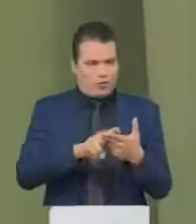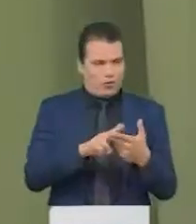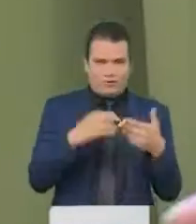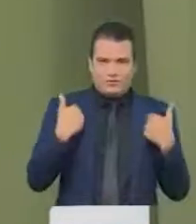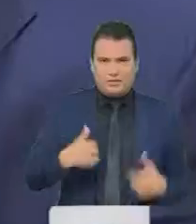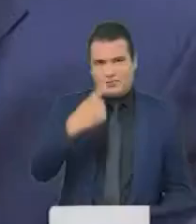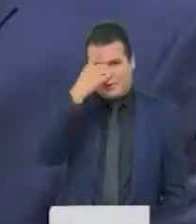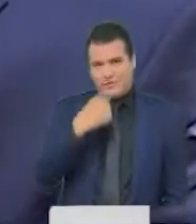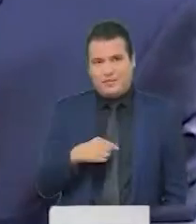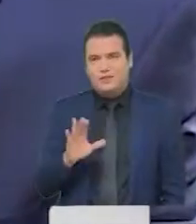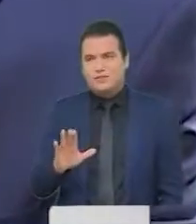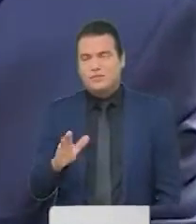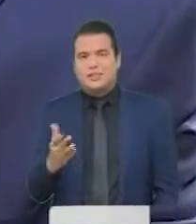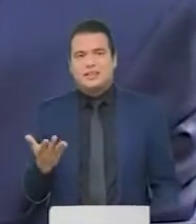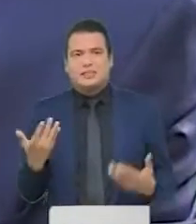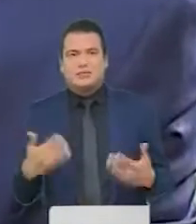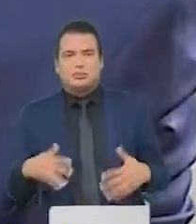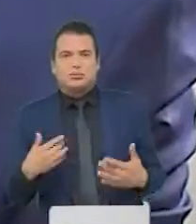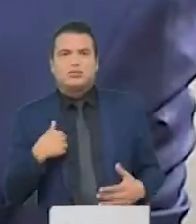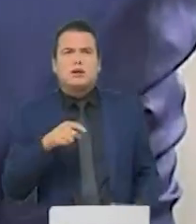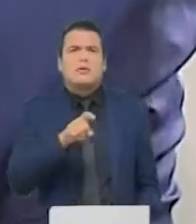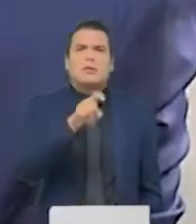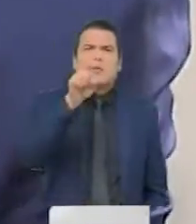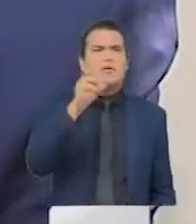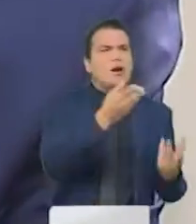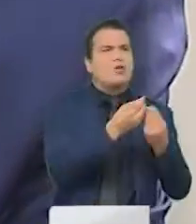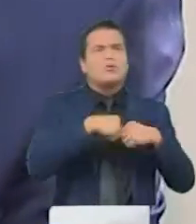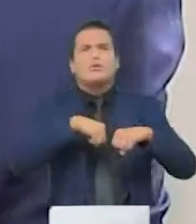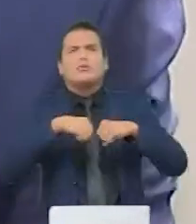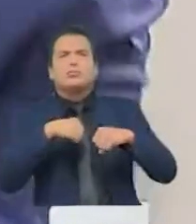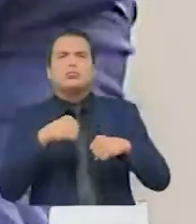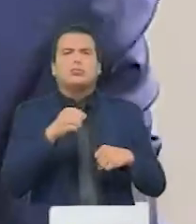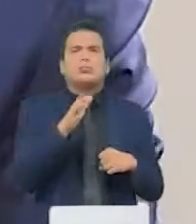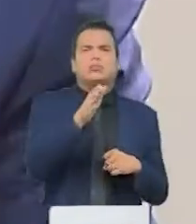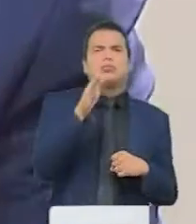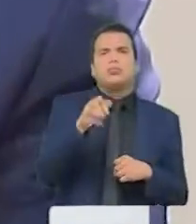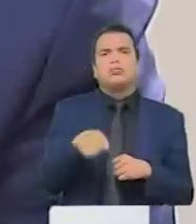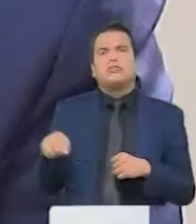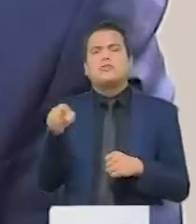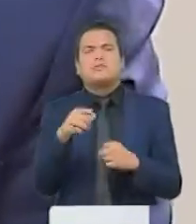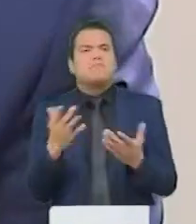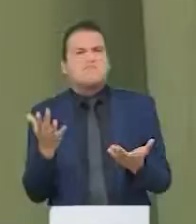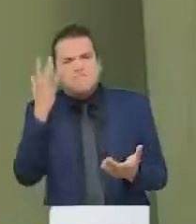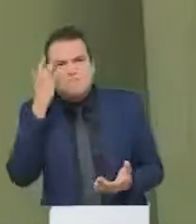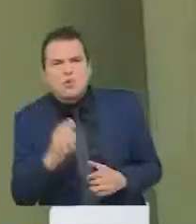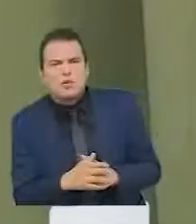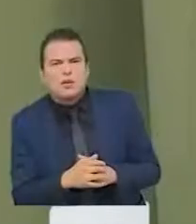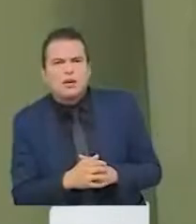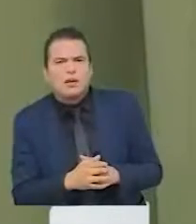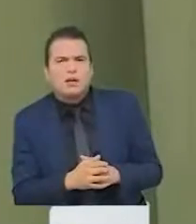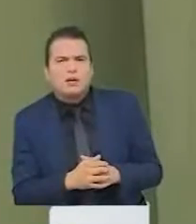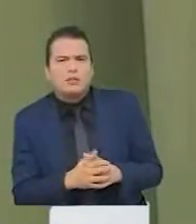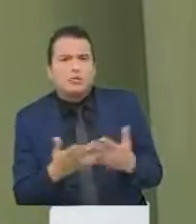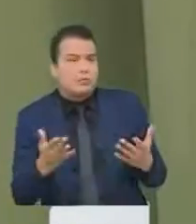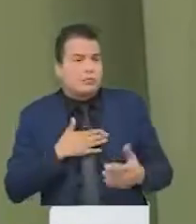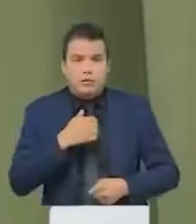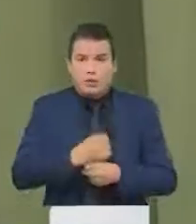mieles ustedes andan realmente recorriendo toda la región todo el país con ellos algo tienen que tener de bueno mucho